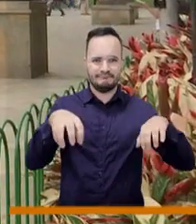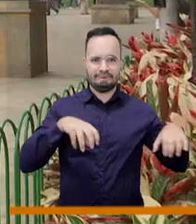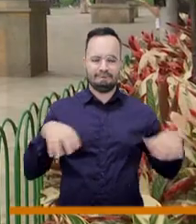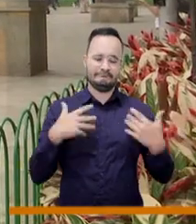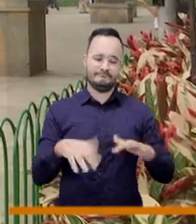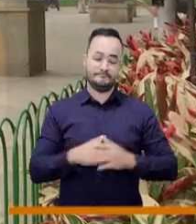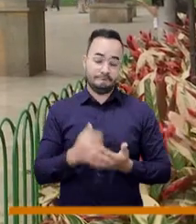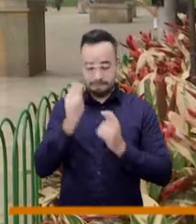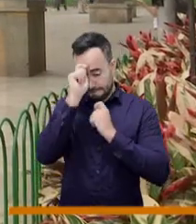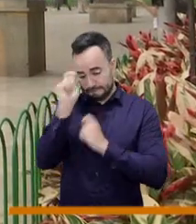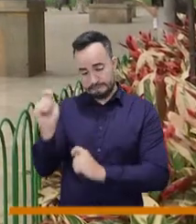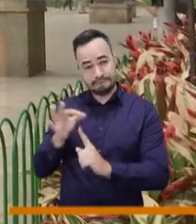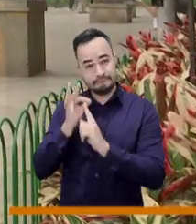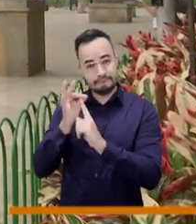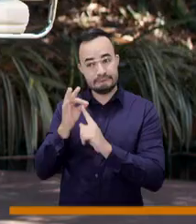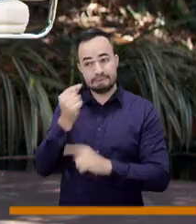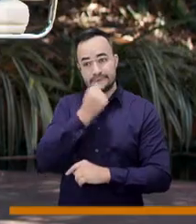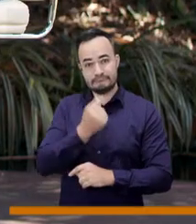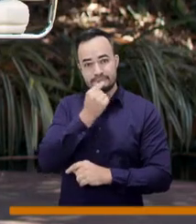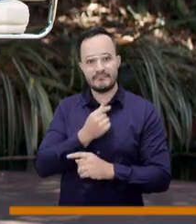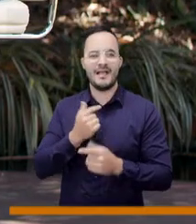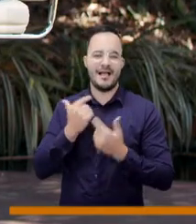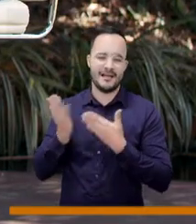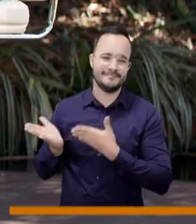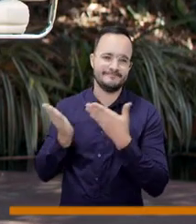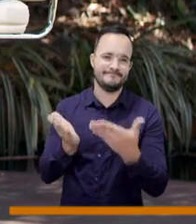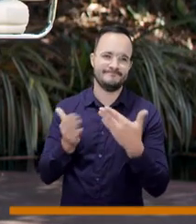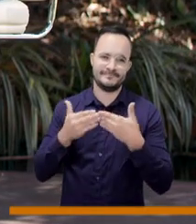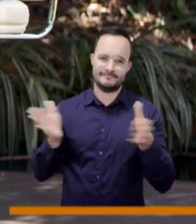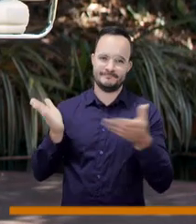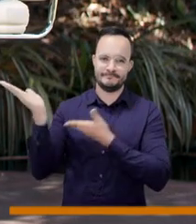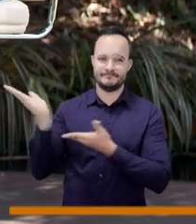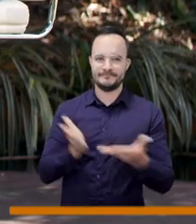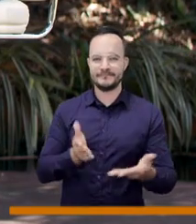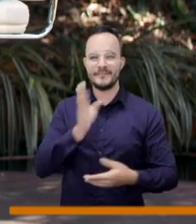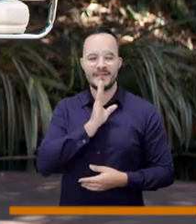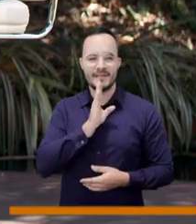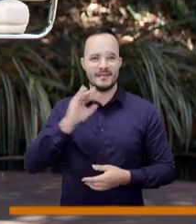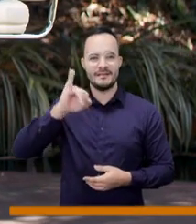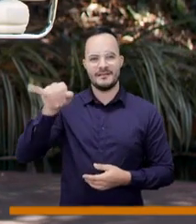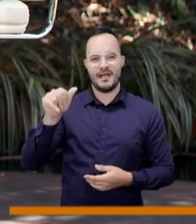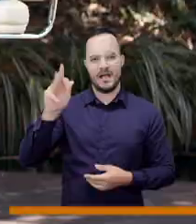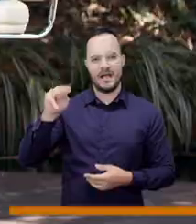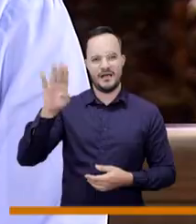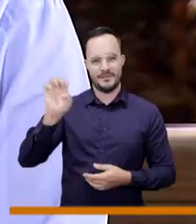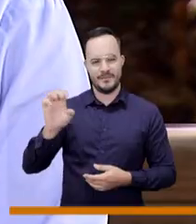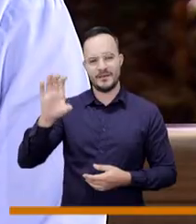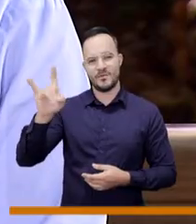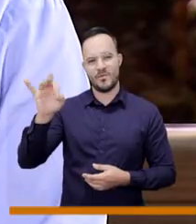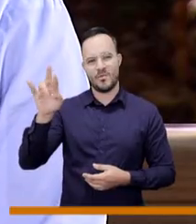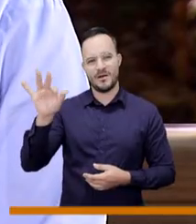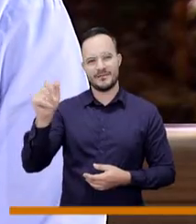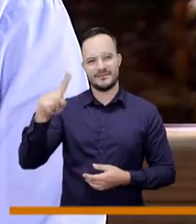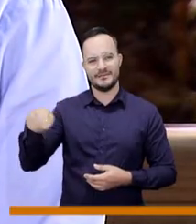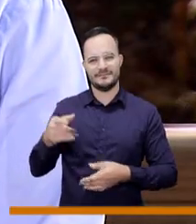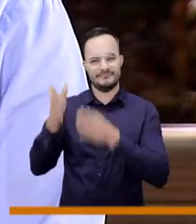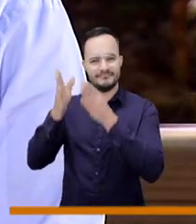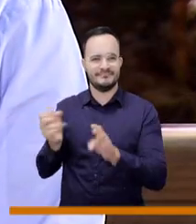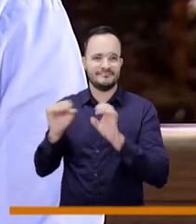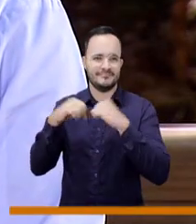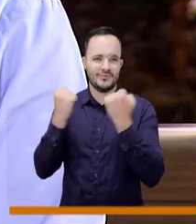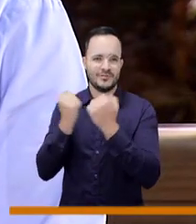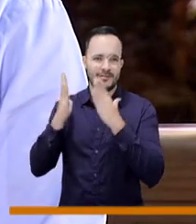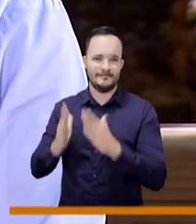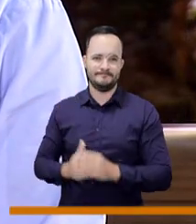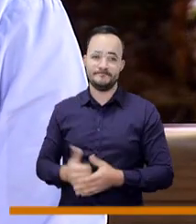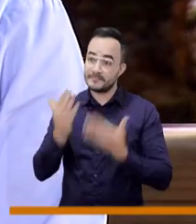queremos darle la bienvenida a nuestro concejal anfitrión del día de hoy, Jaime Cuartas Ochoa, concejal.